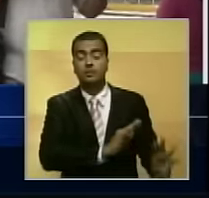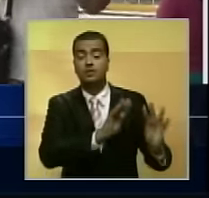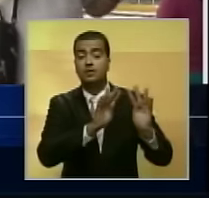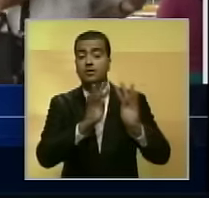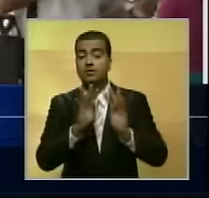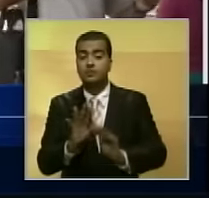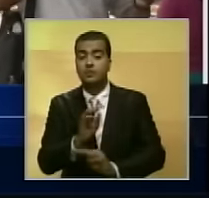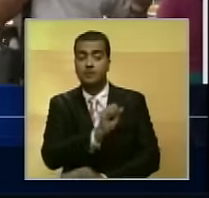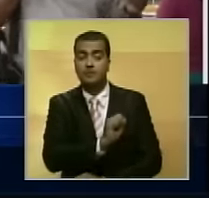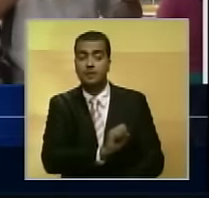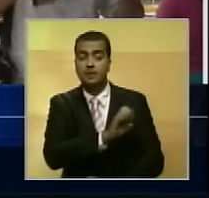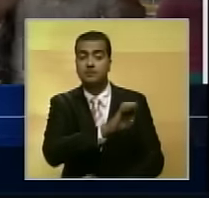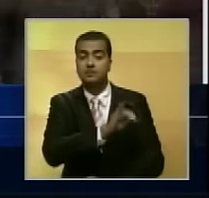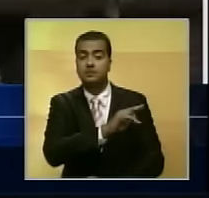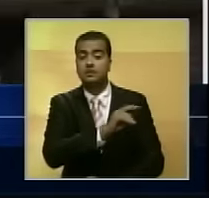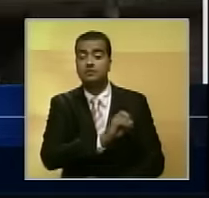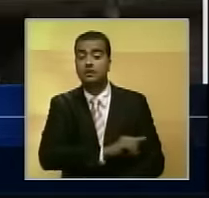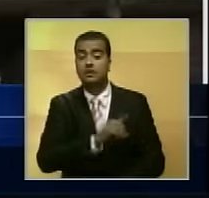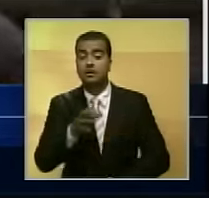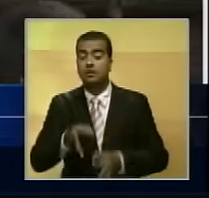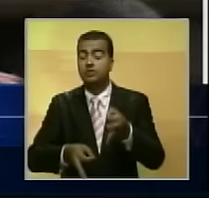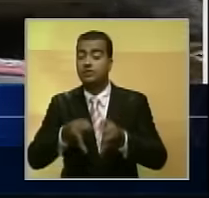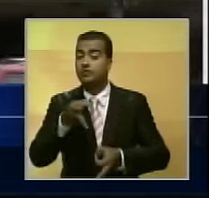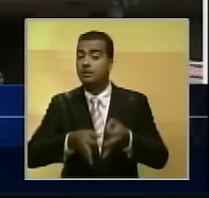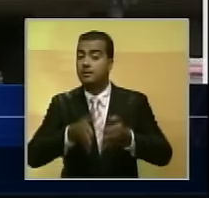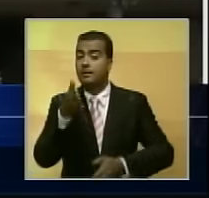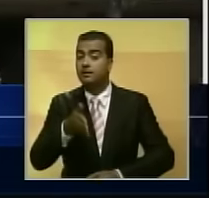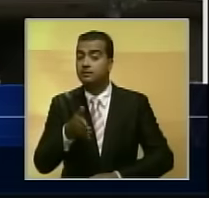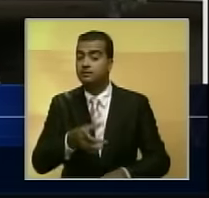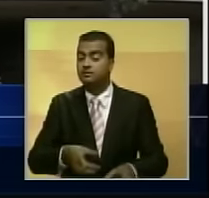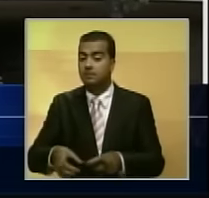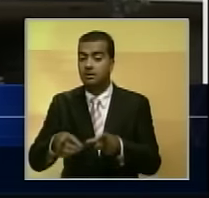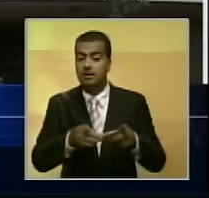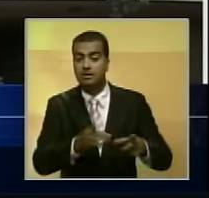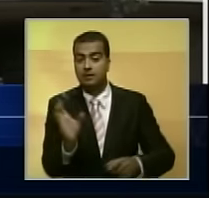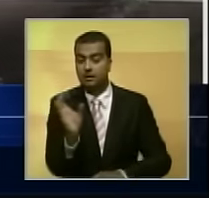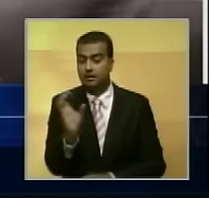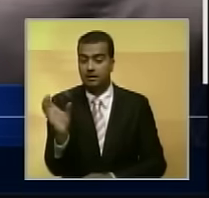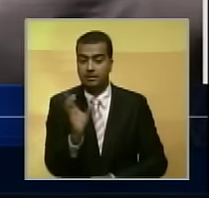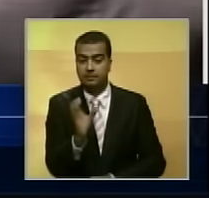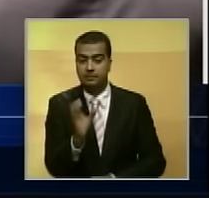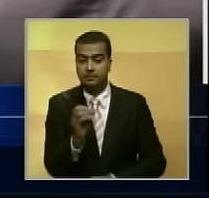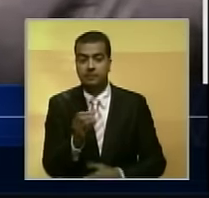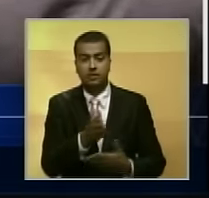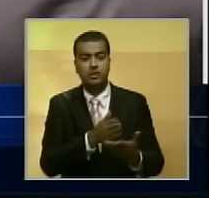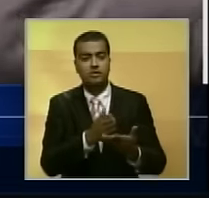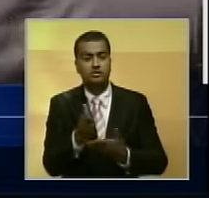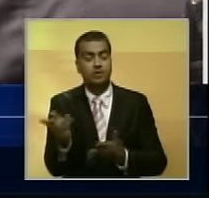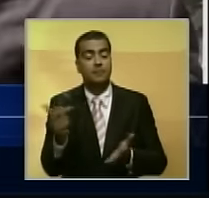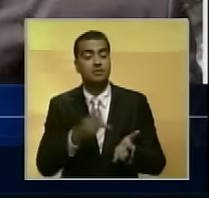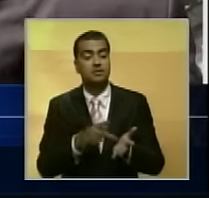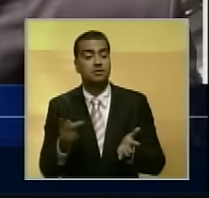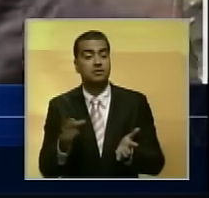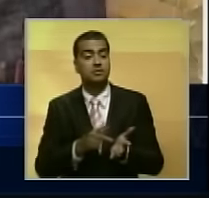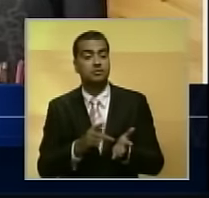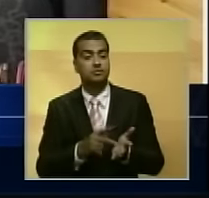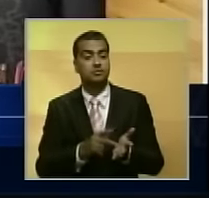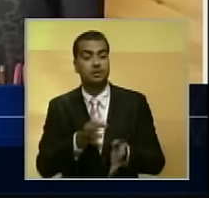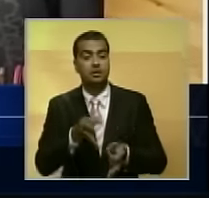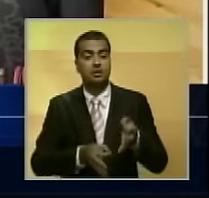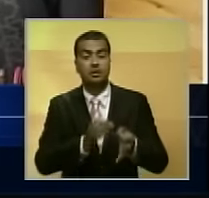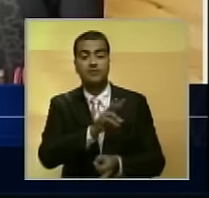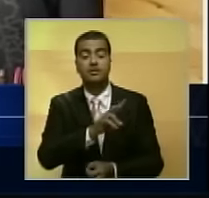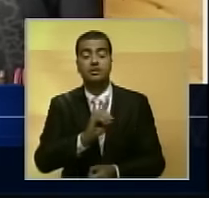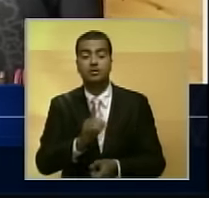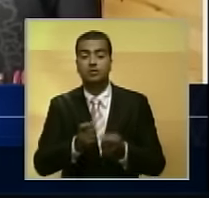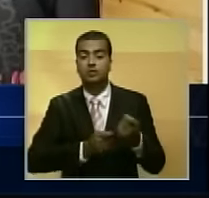desde la sede del SEBIN del Helicoide hasta los tribunales penales del área metropolitana de Caracas para la continuación de la audiencia de presentación en el Tribunal